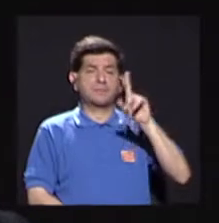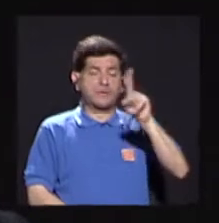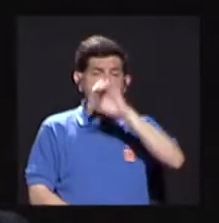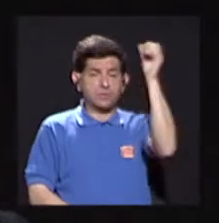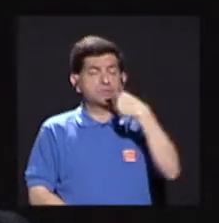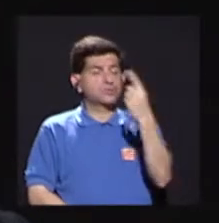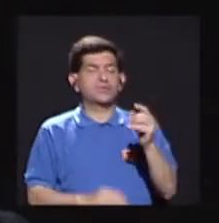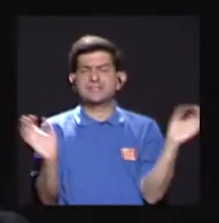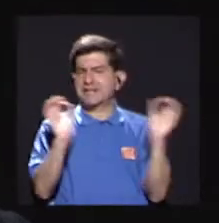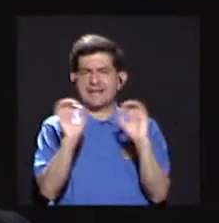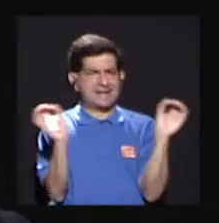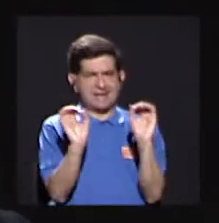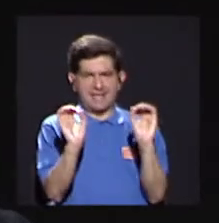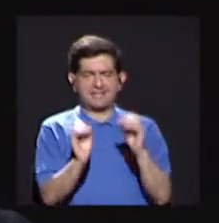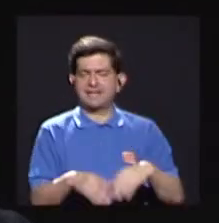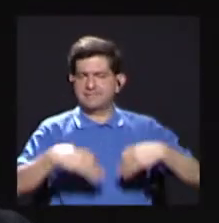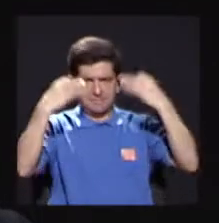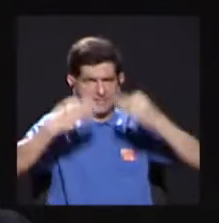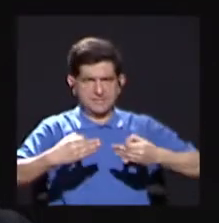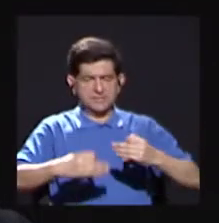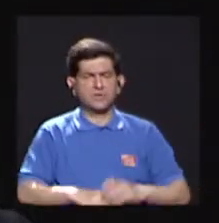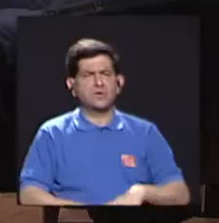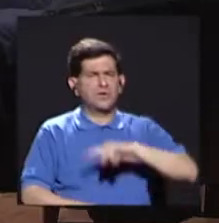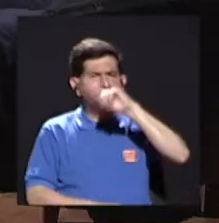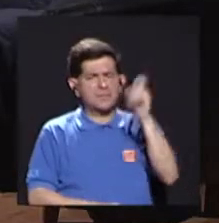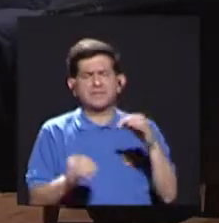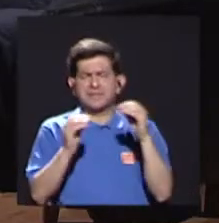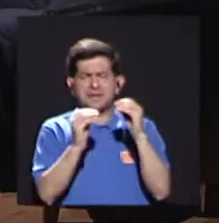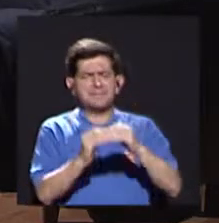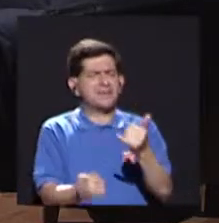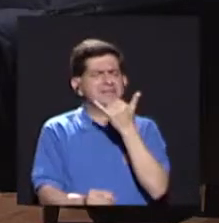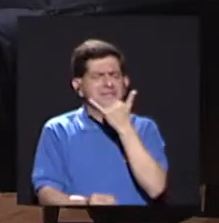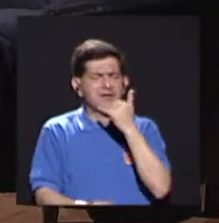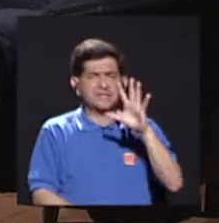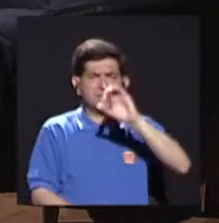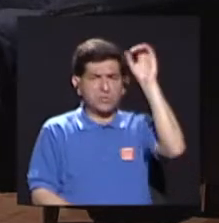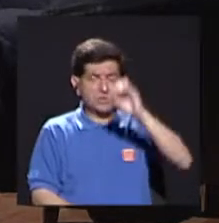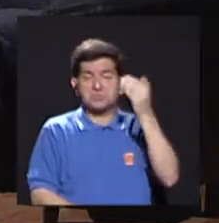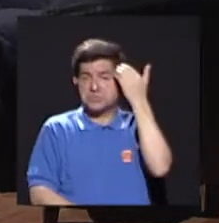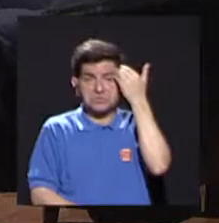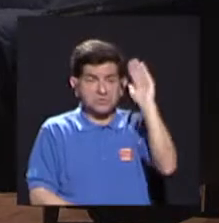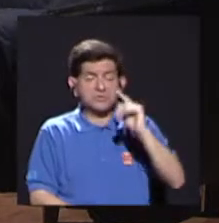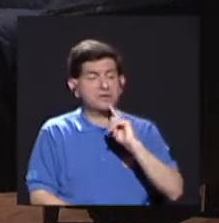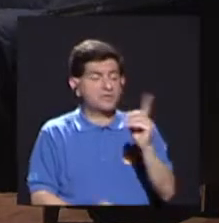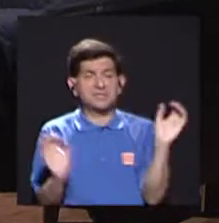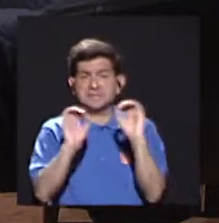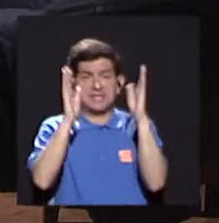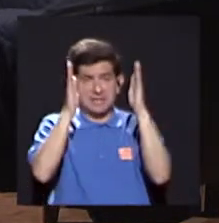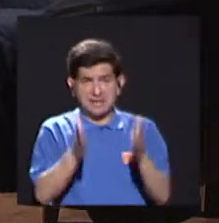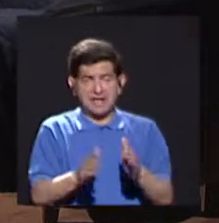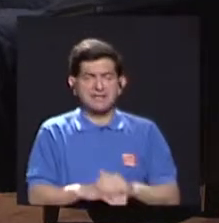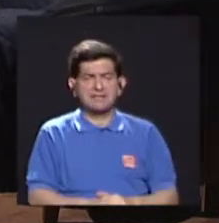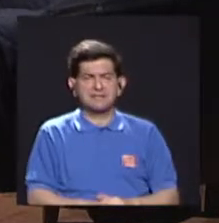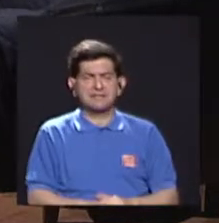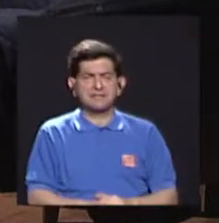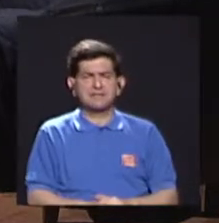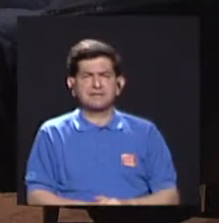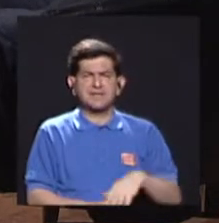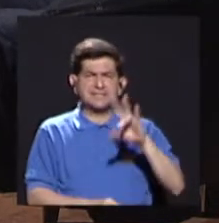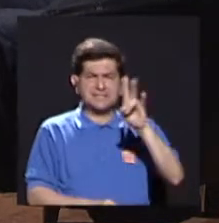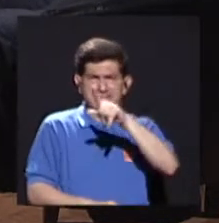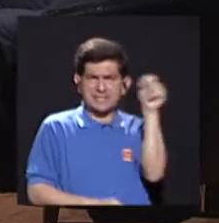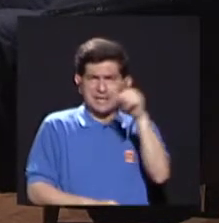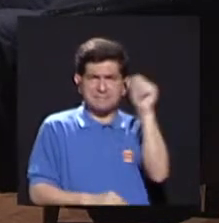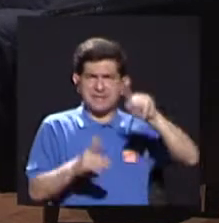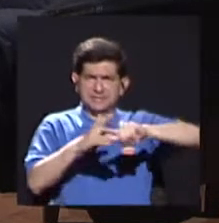responde que ninguna al preguntarles por la decisión más acertada casi 50 por ciento no sabe o dice que ninguna como puede ser que a siete meses